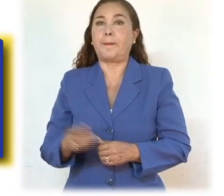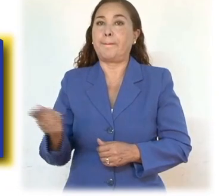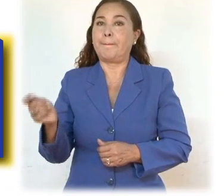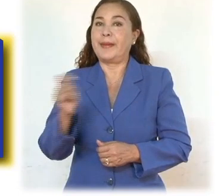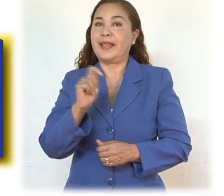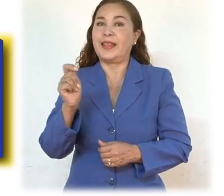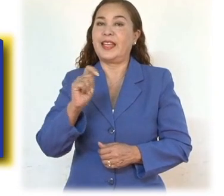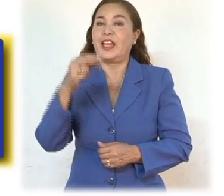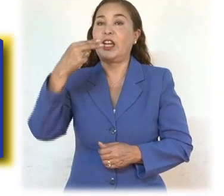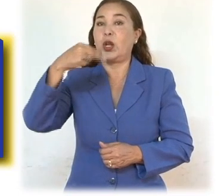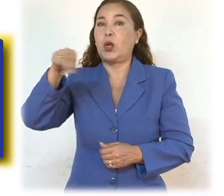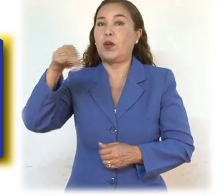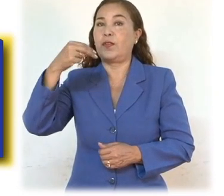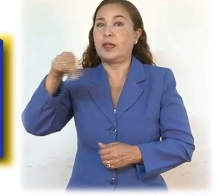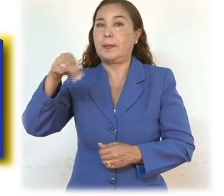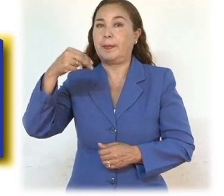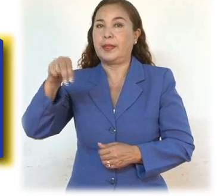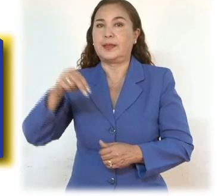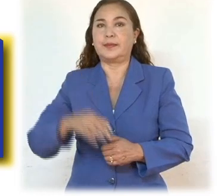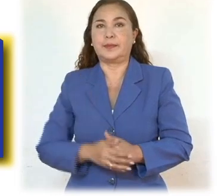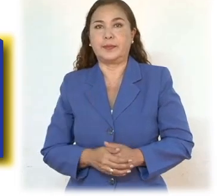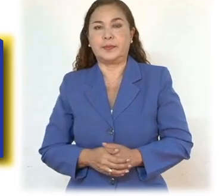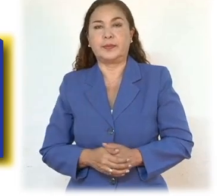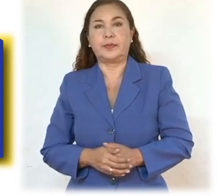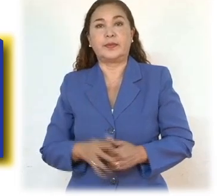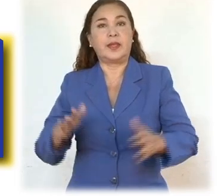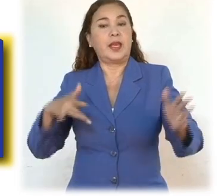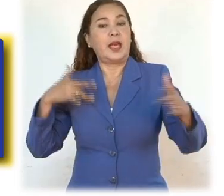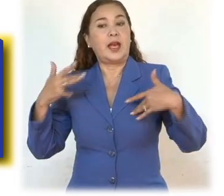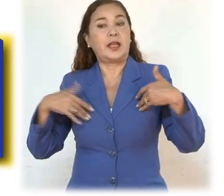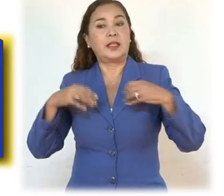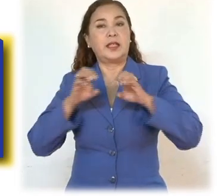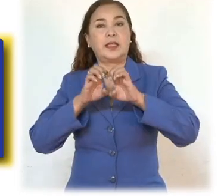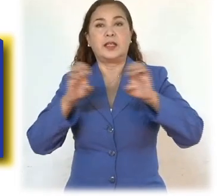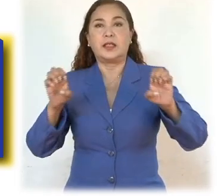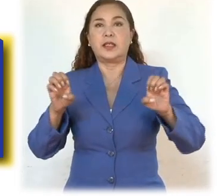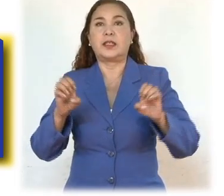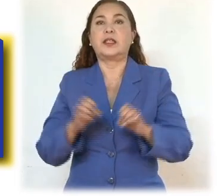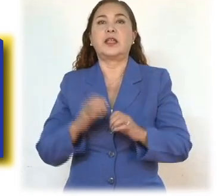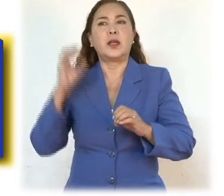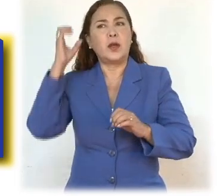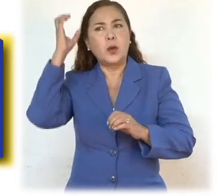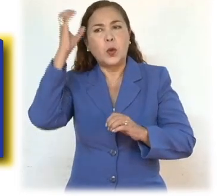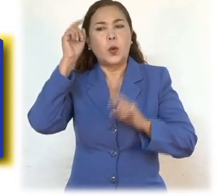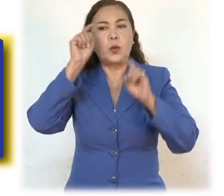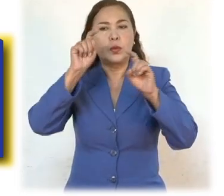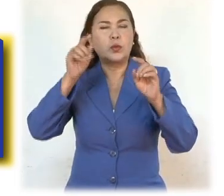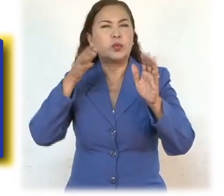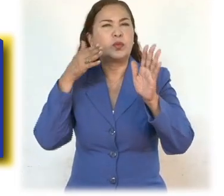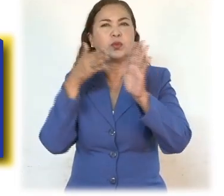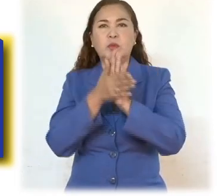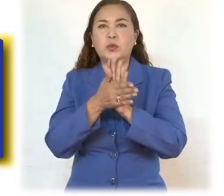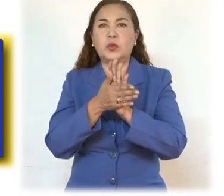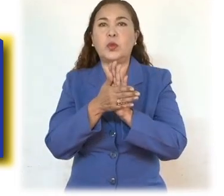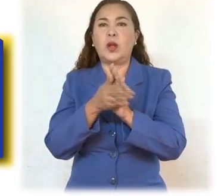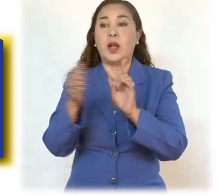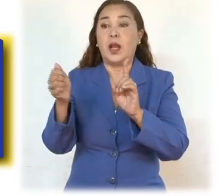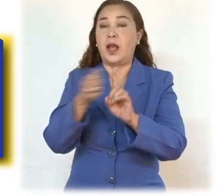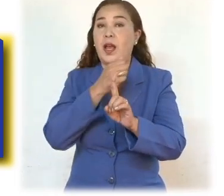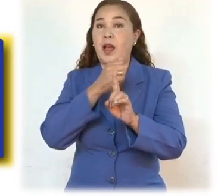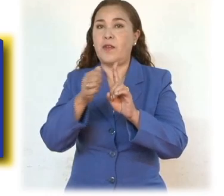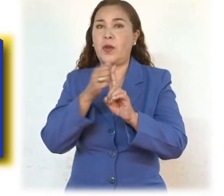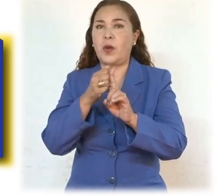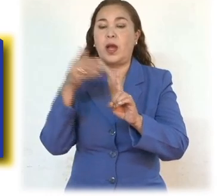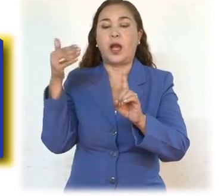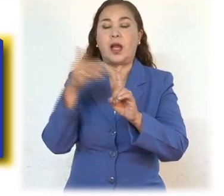mes de noviembre actividad didáctica de concienciación respecto a la violencia y